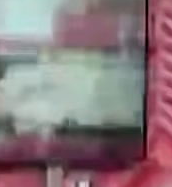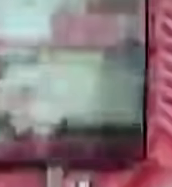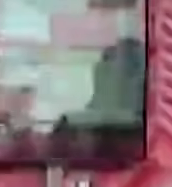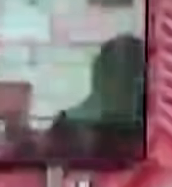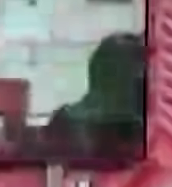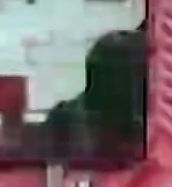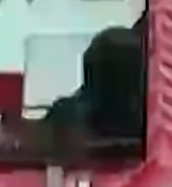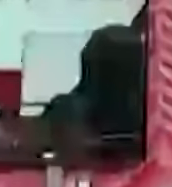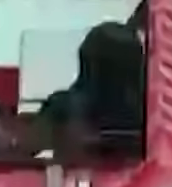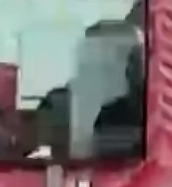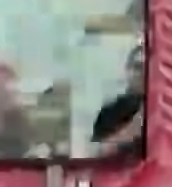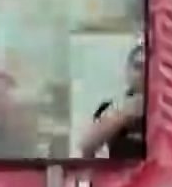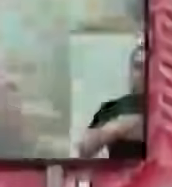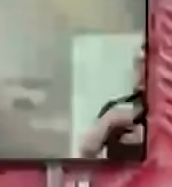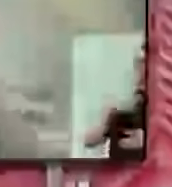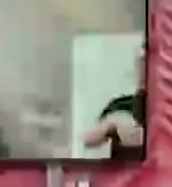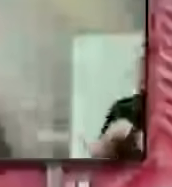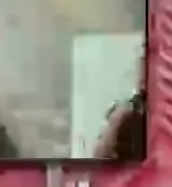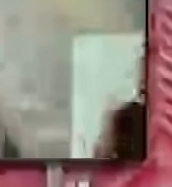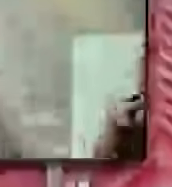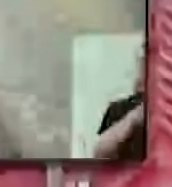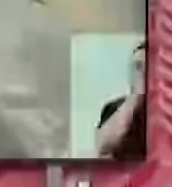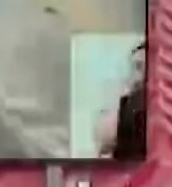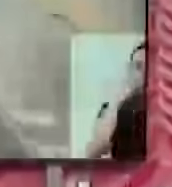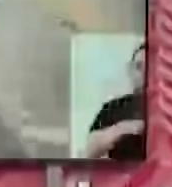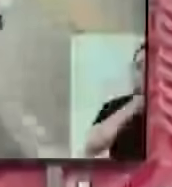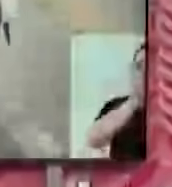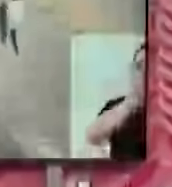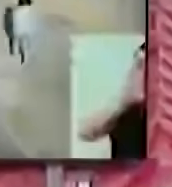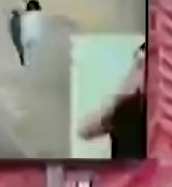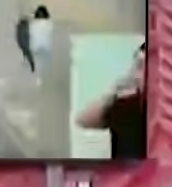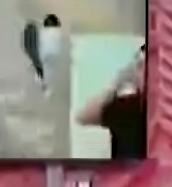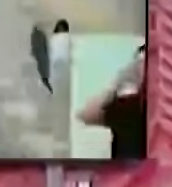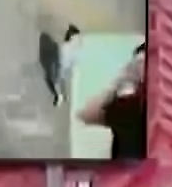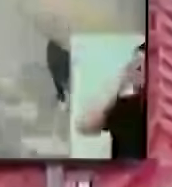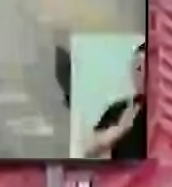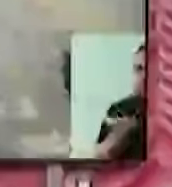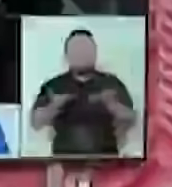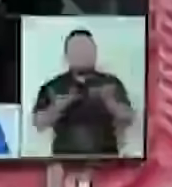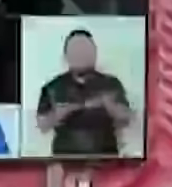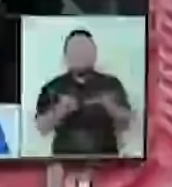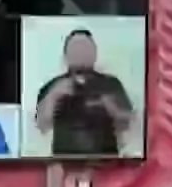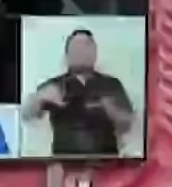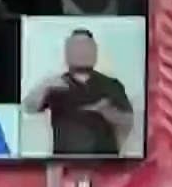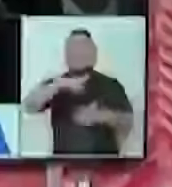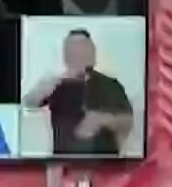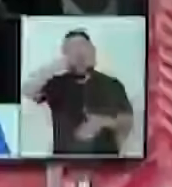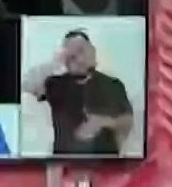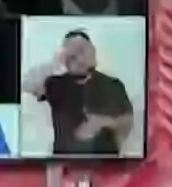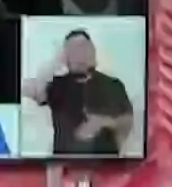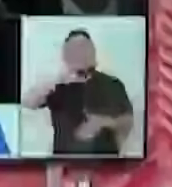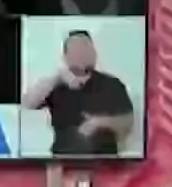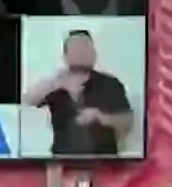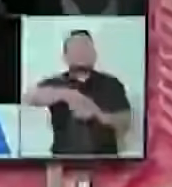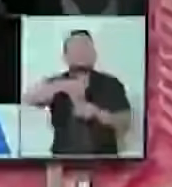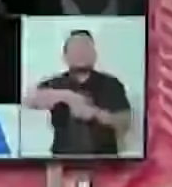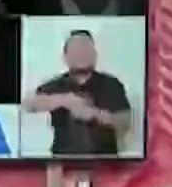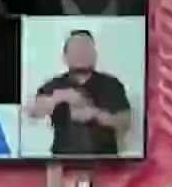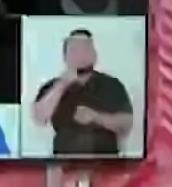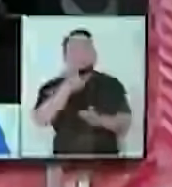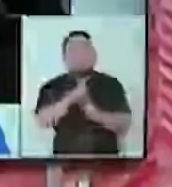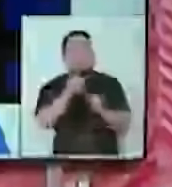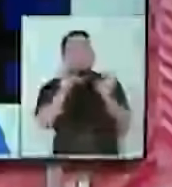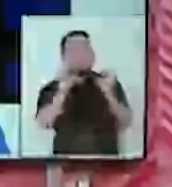Ese es el tema. Entonces, si estamos de acuerdo con la jueza que ha decretado de manera